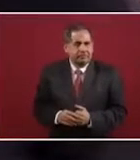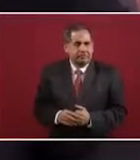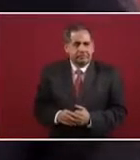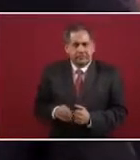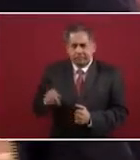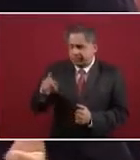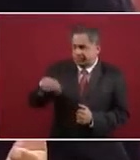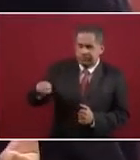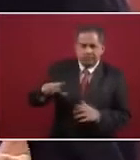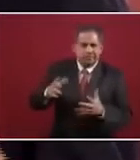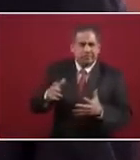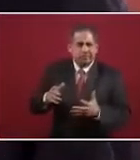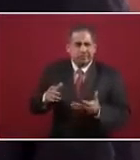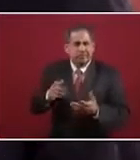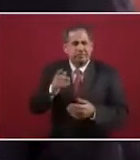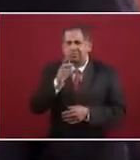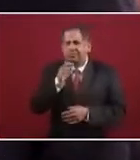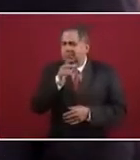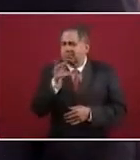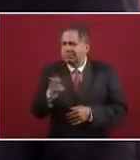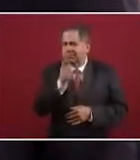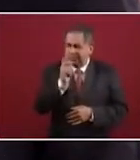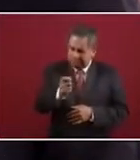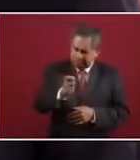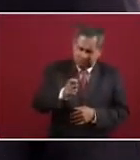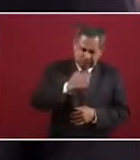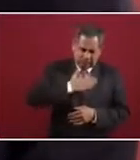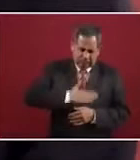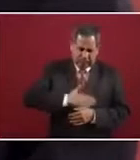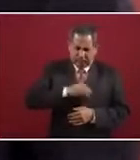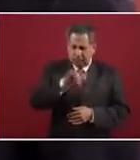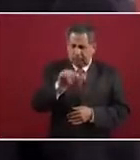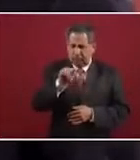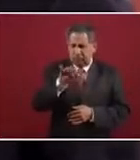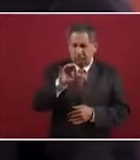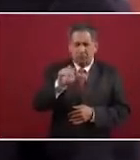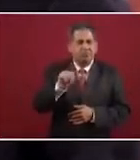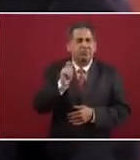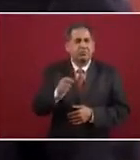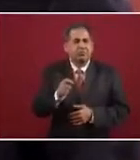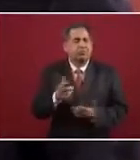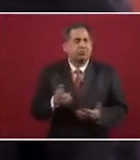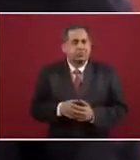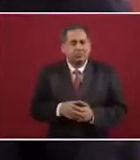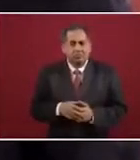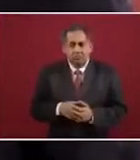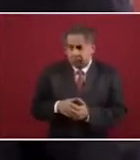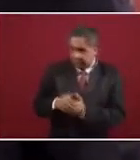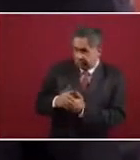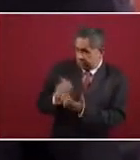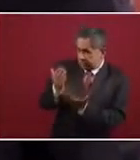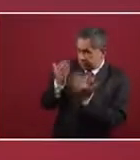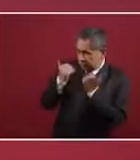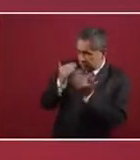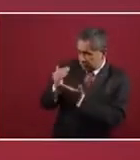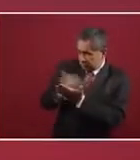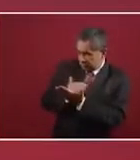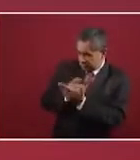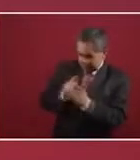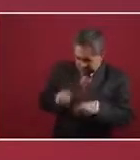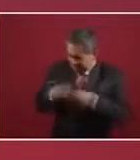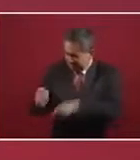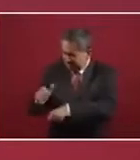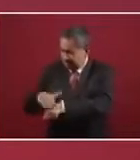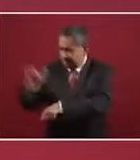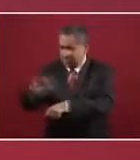¿Y qué es la justicia? Darle más al que tiene menos.